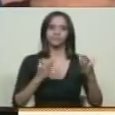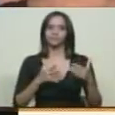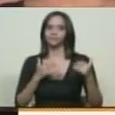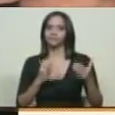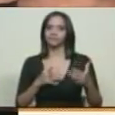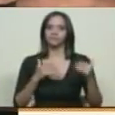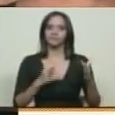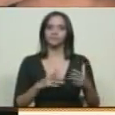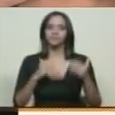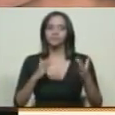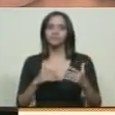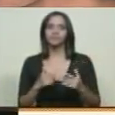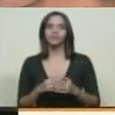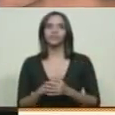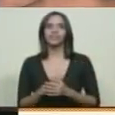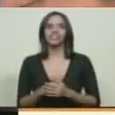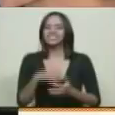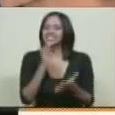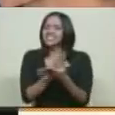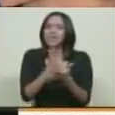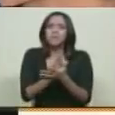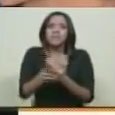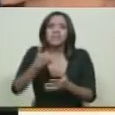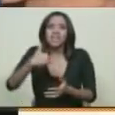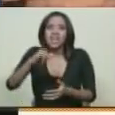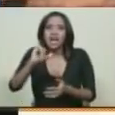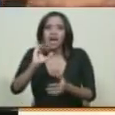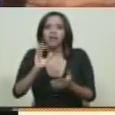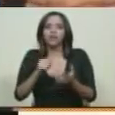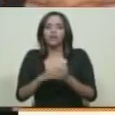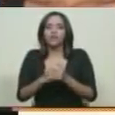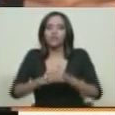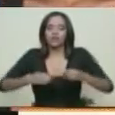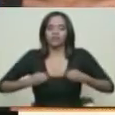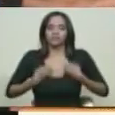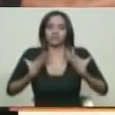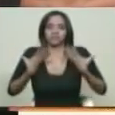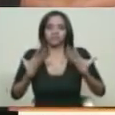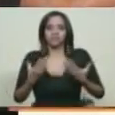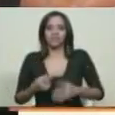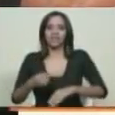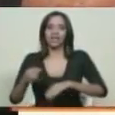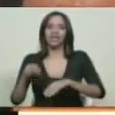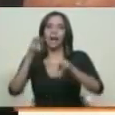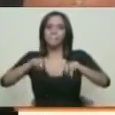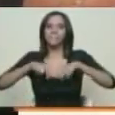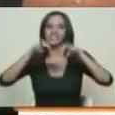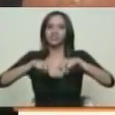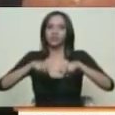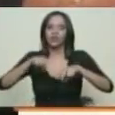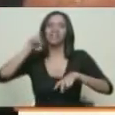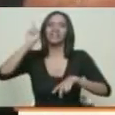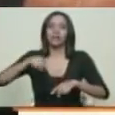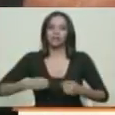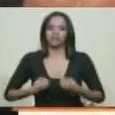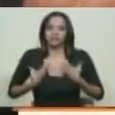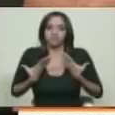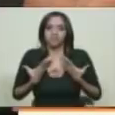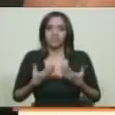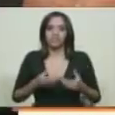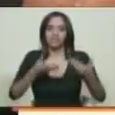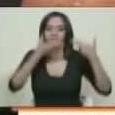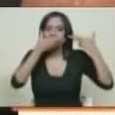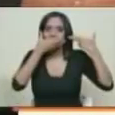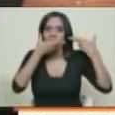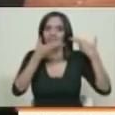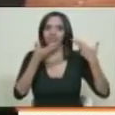Que hay una reacción por parte del movimiento campesino, también hay una reacción por parte del sicariato, por parte